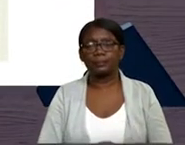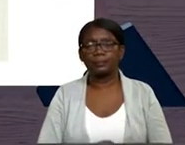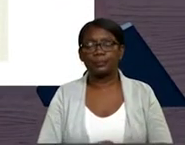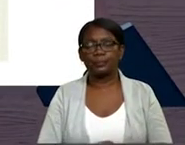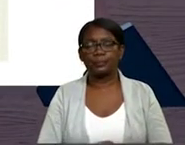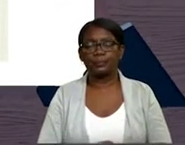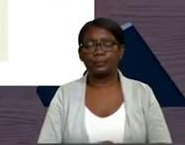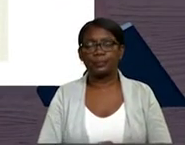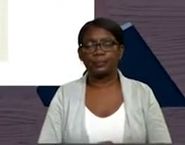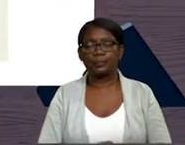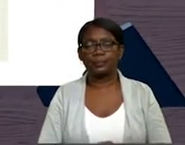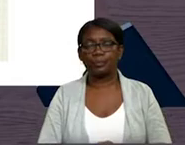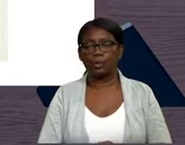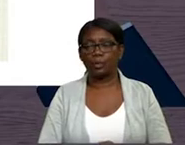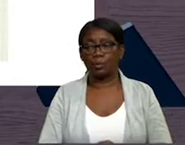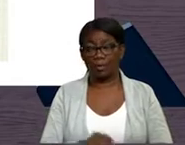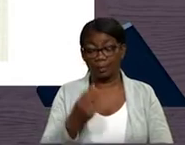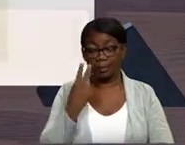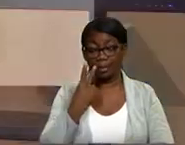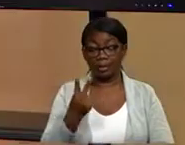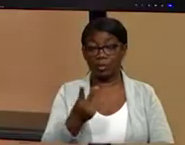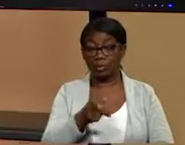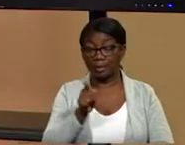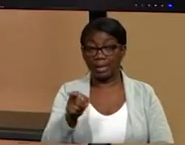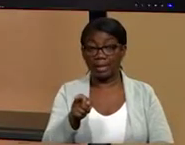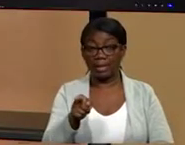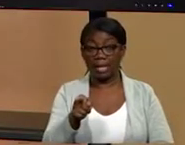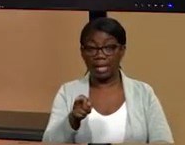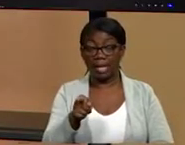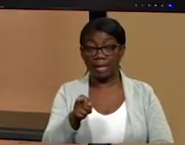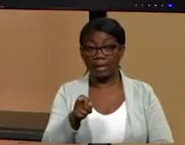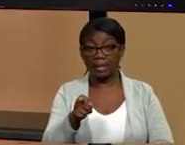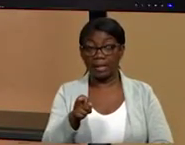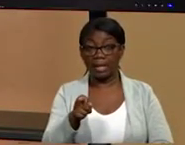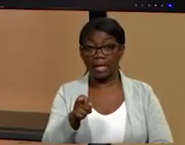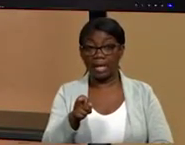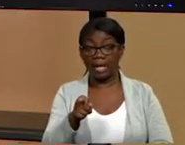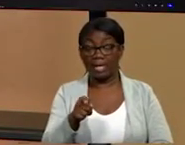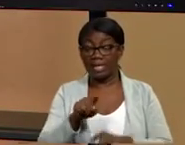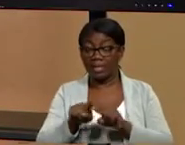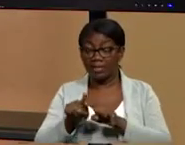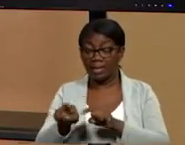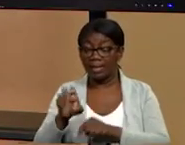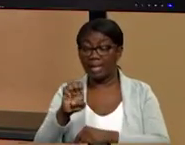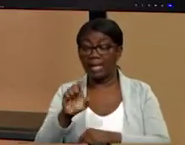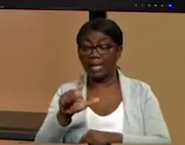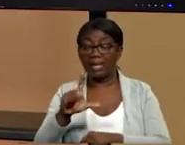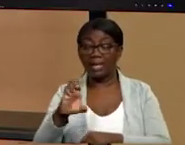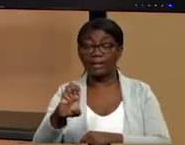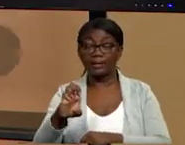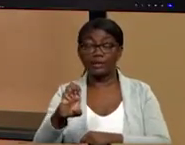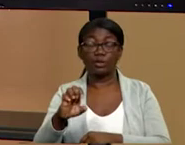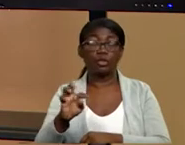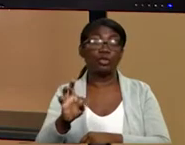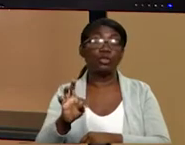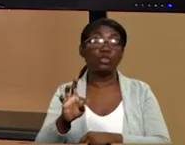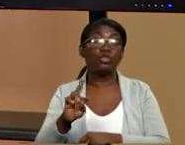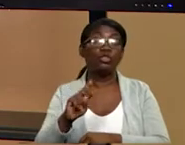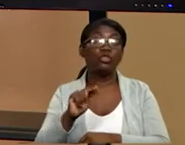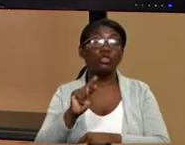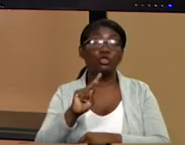como han ustedes observado, el avance de la electrónica en los equipos mecánicos ha sido sustancial. ¿Okay? Hoy por